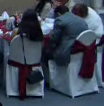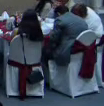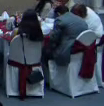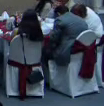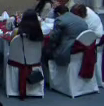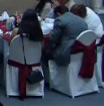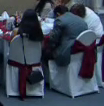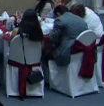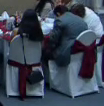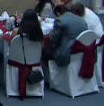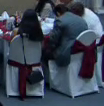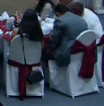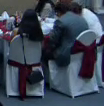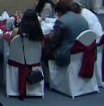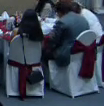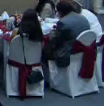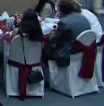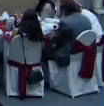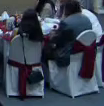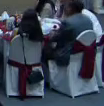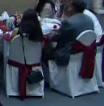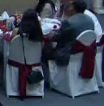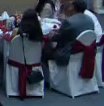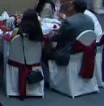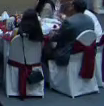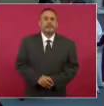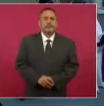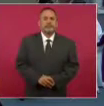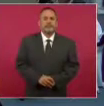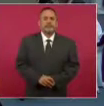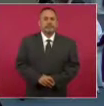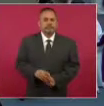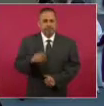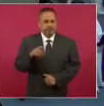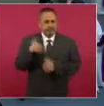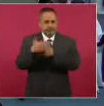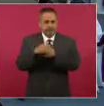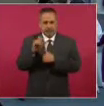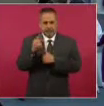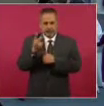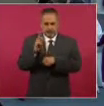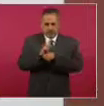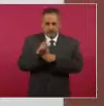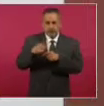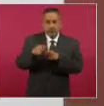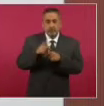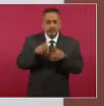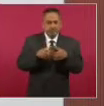más a ese que era un infierno verde.